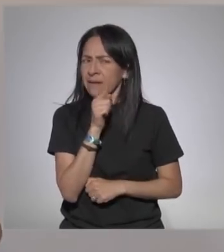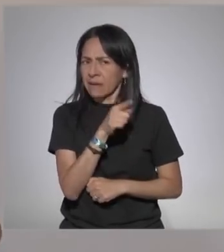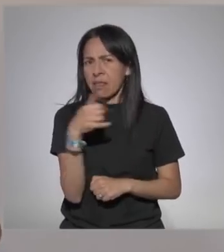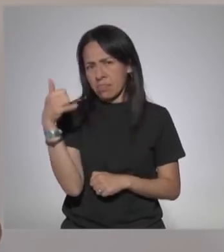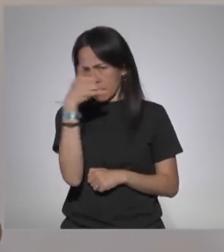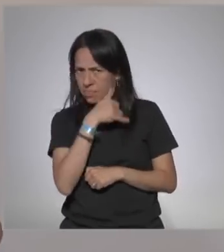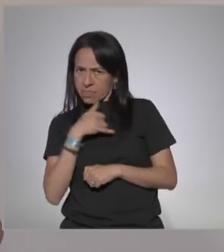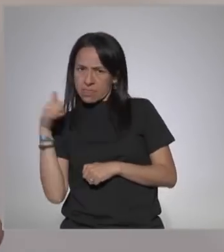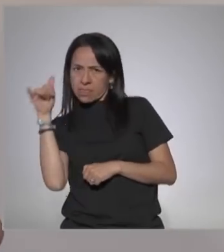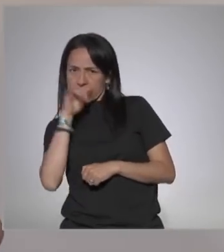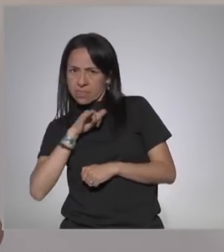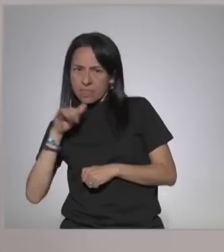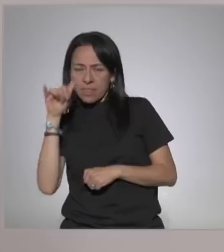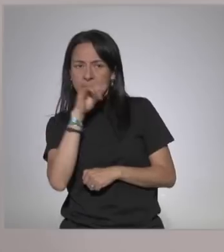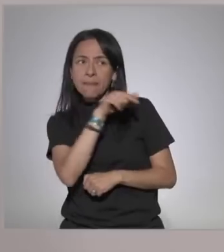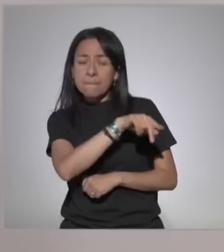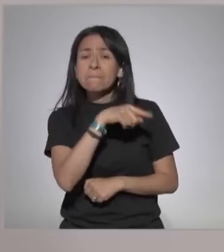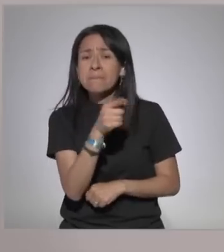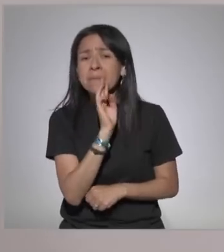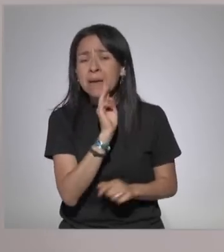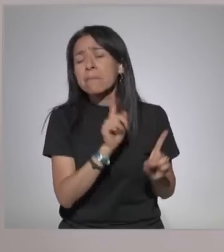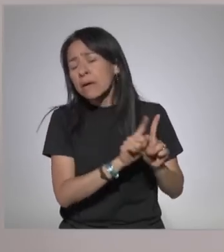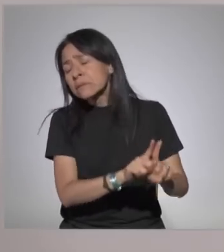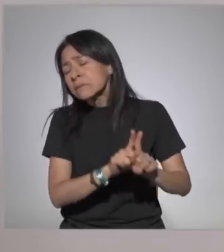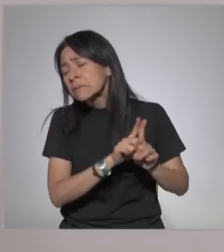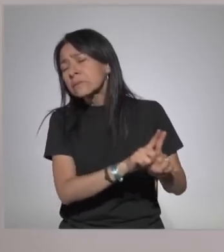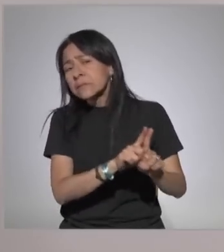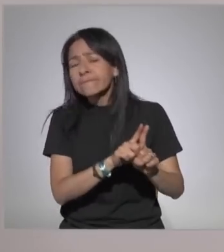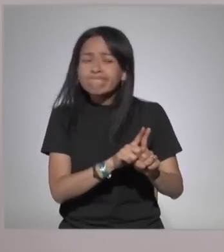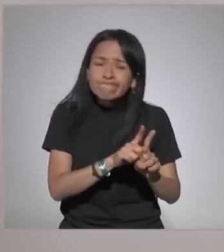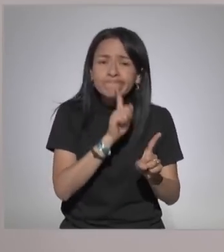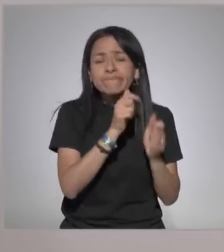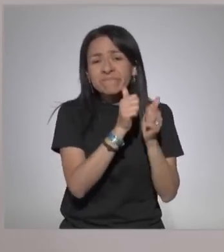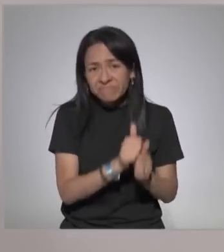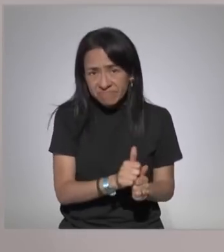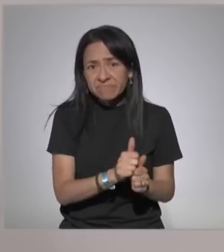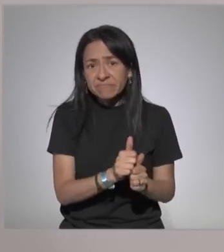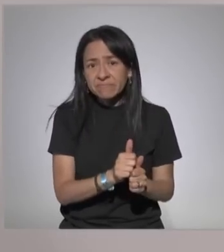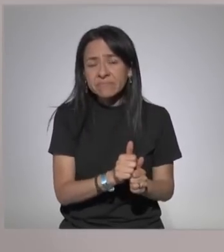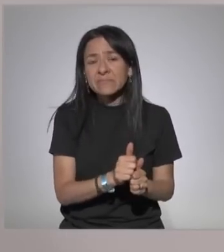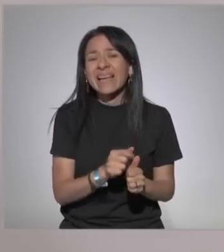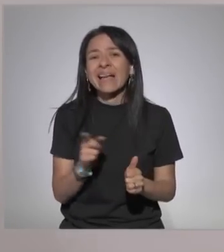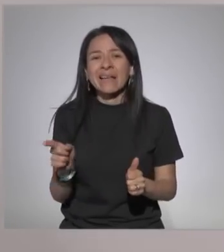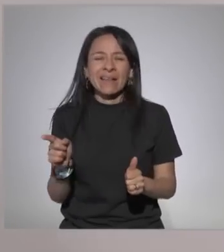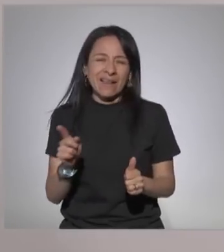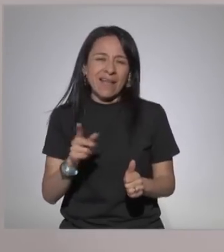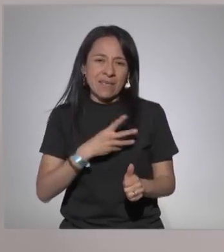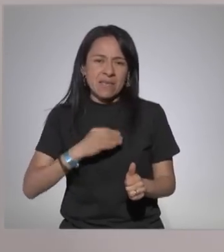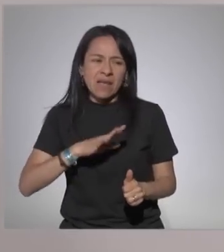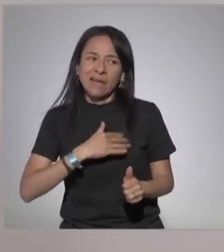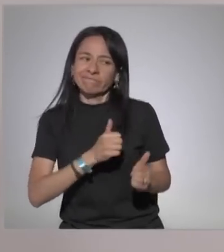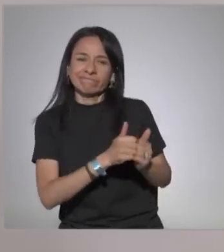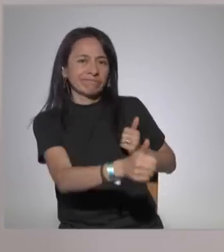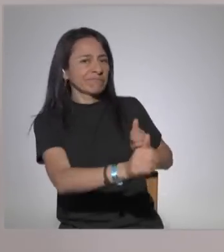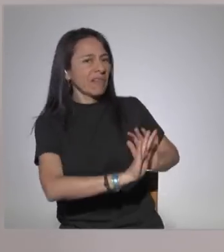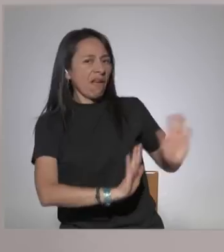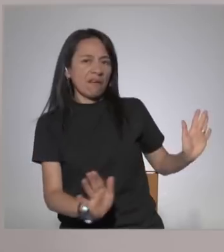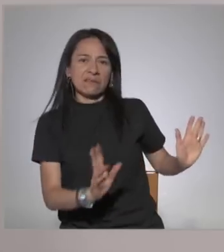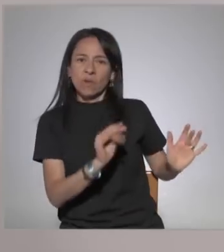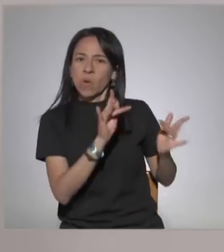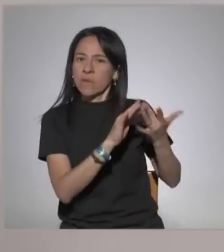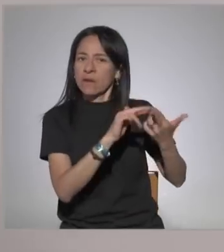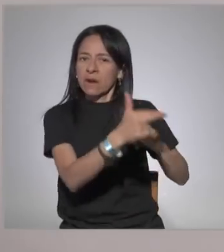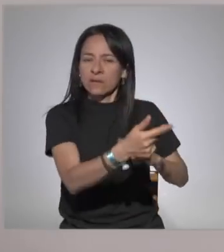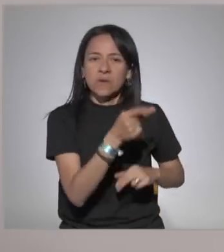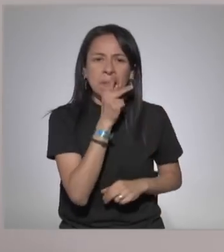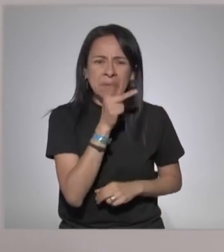alcoholismo, mi mamá siempre está ahí hasta la fecha, ella cortó lazo con el papá, pero la mamá no sabemos si